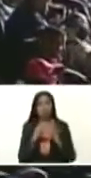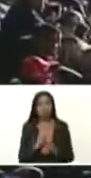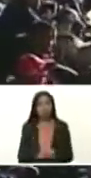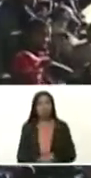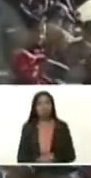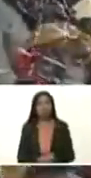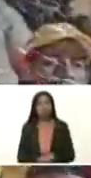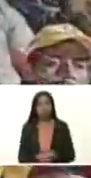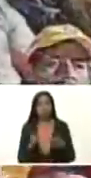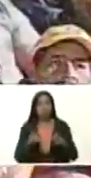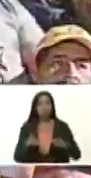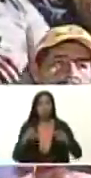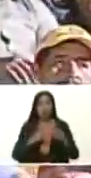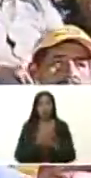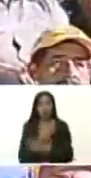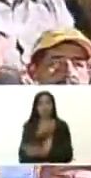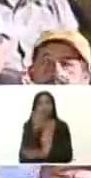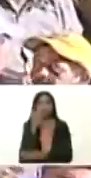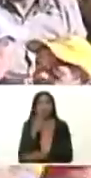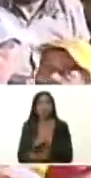Del sector forestal.